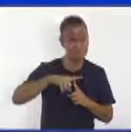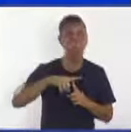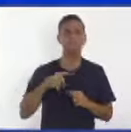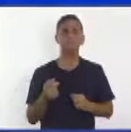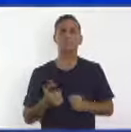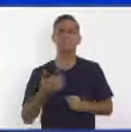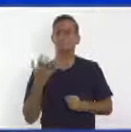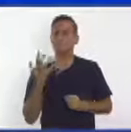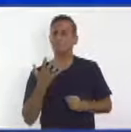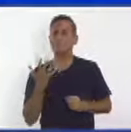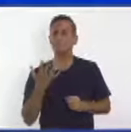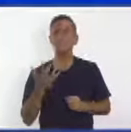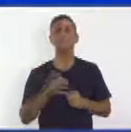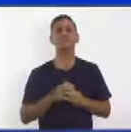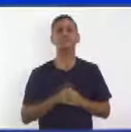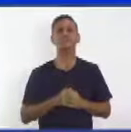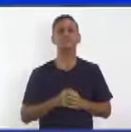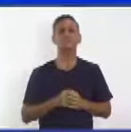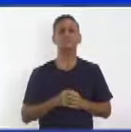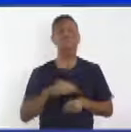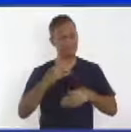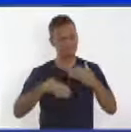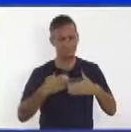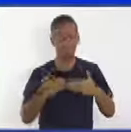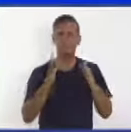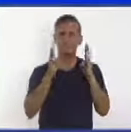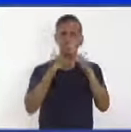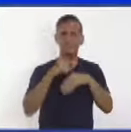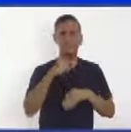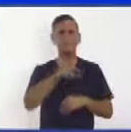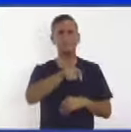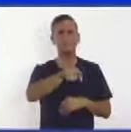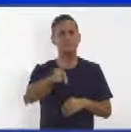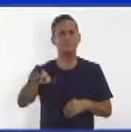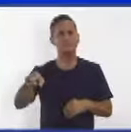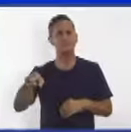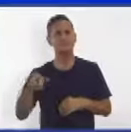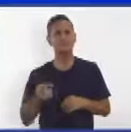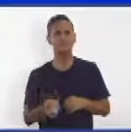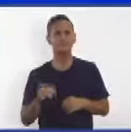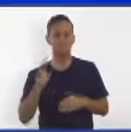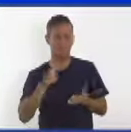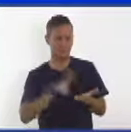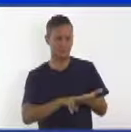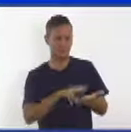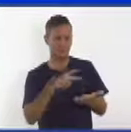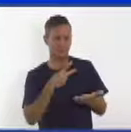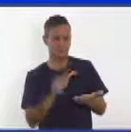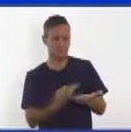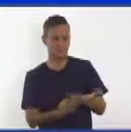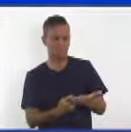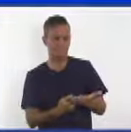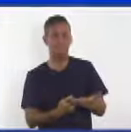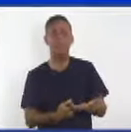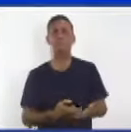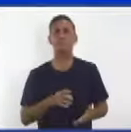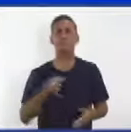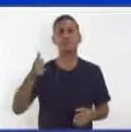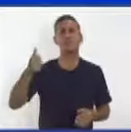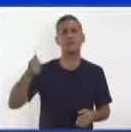ninguna complicación miren ustedes van a interpretar aforismos y sentencias